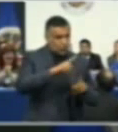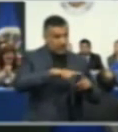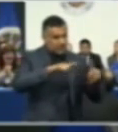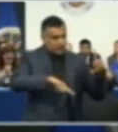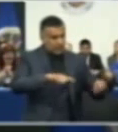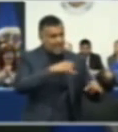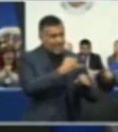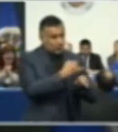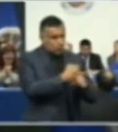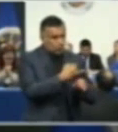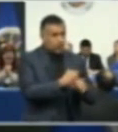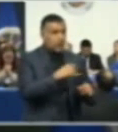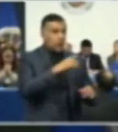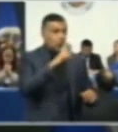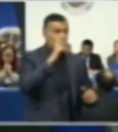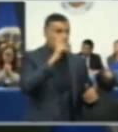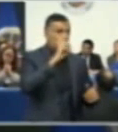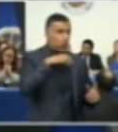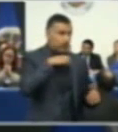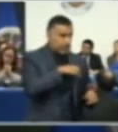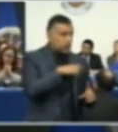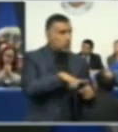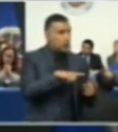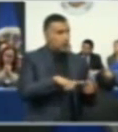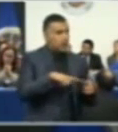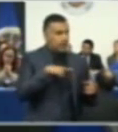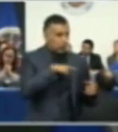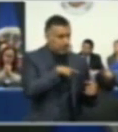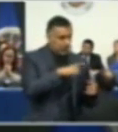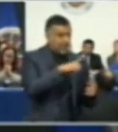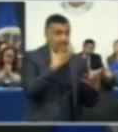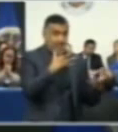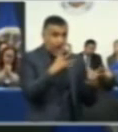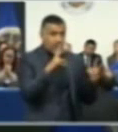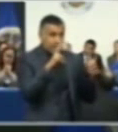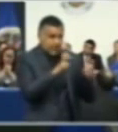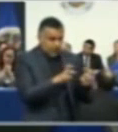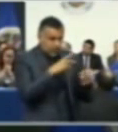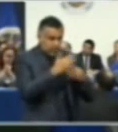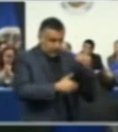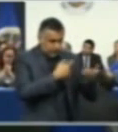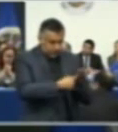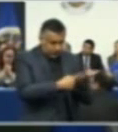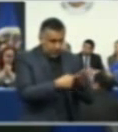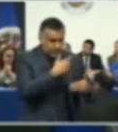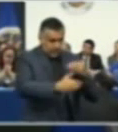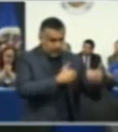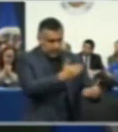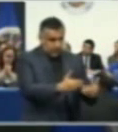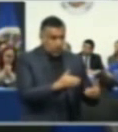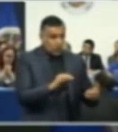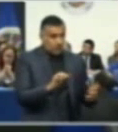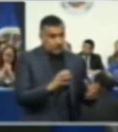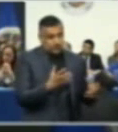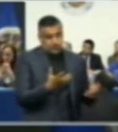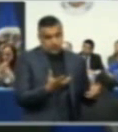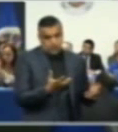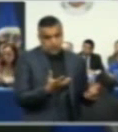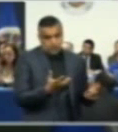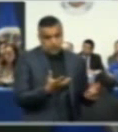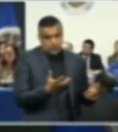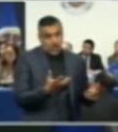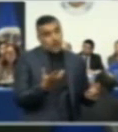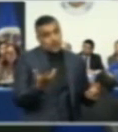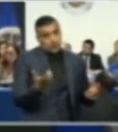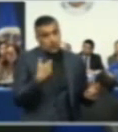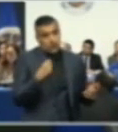distintas instituciones, tanto el Congreso como el Poder Ejecutivo, el tema se avance y se promueva como se hizo, de manera que le